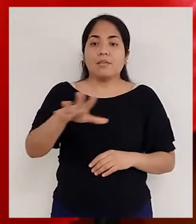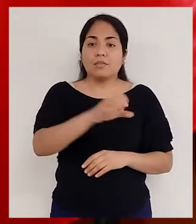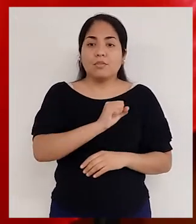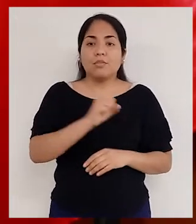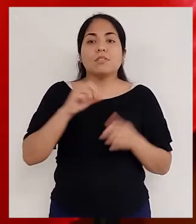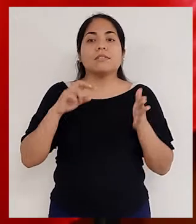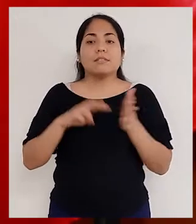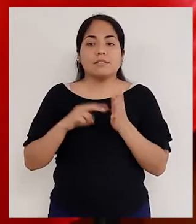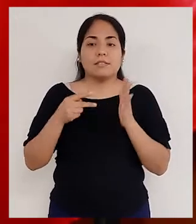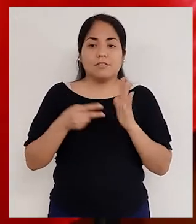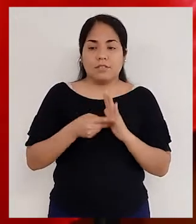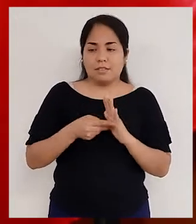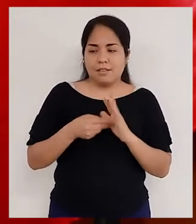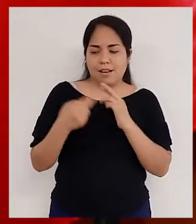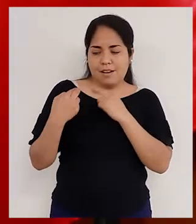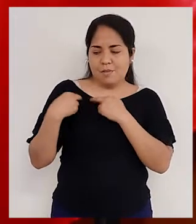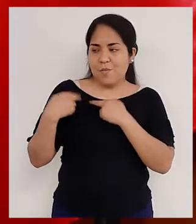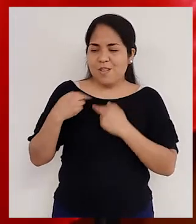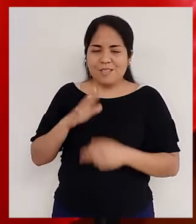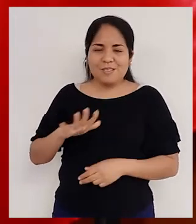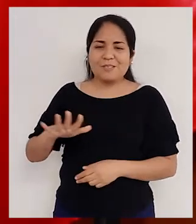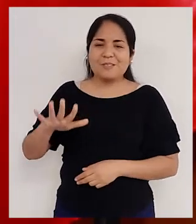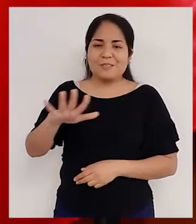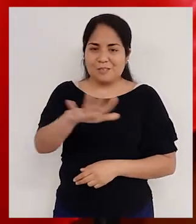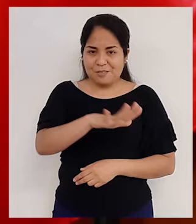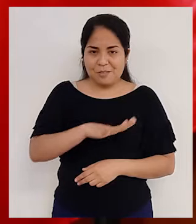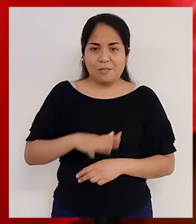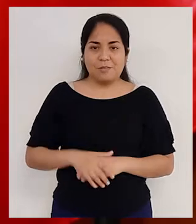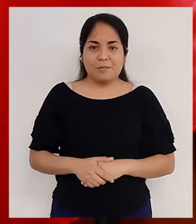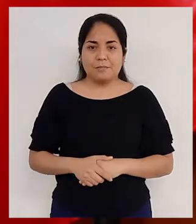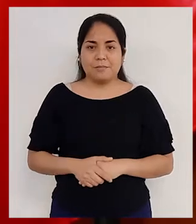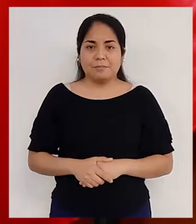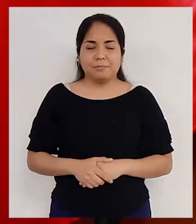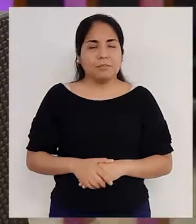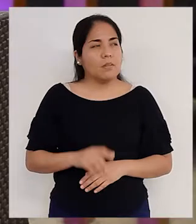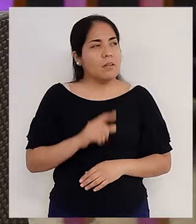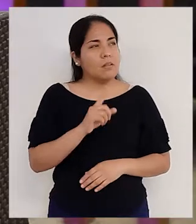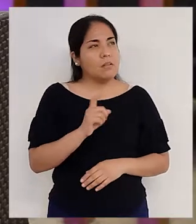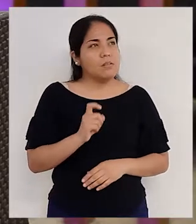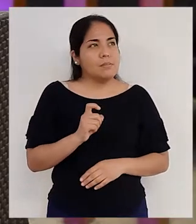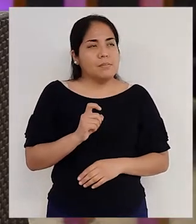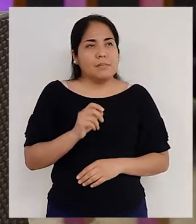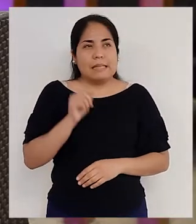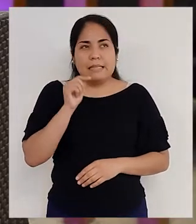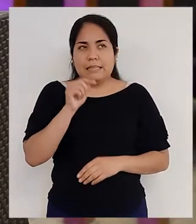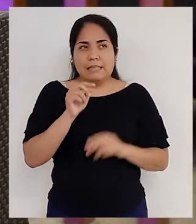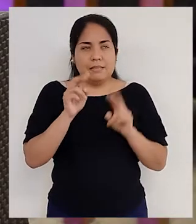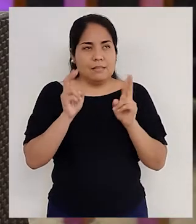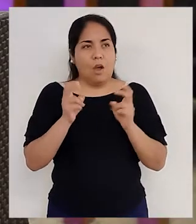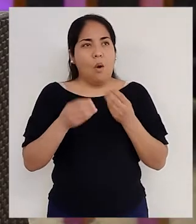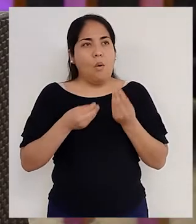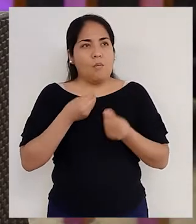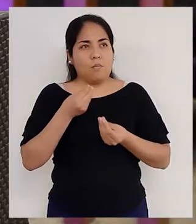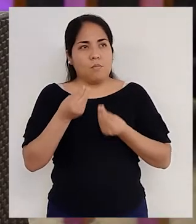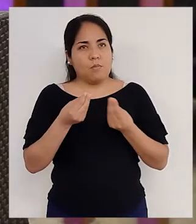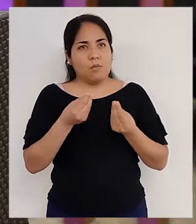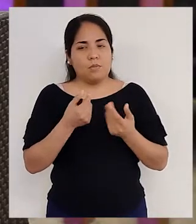universal nos incumbe a todos en todas las actividades de la vida diaria, ¿no? En ese caso, ¿cómo